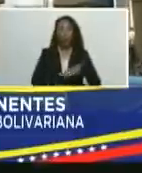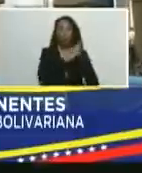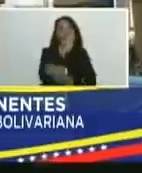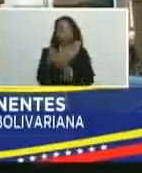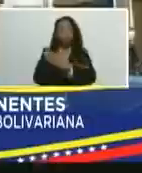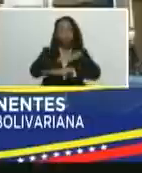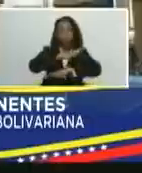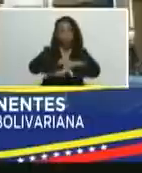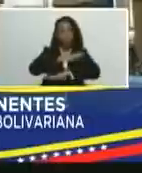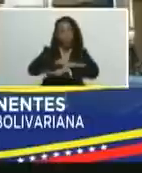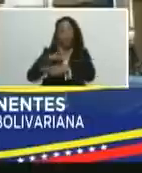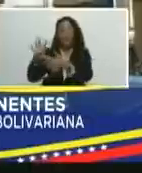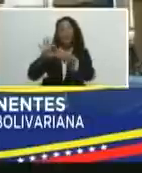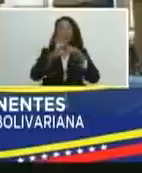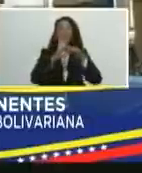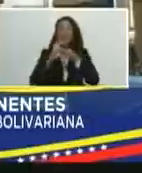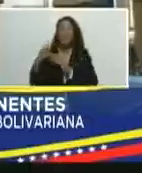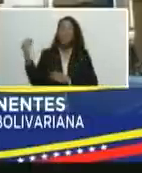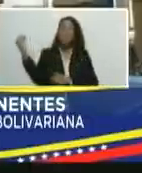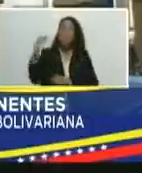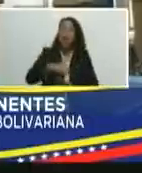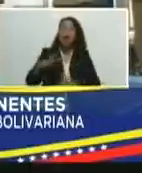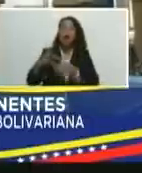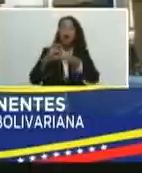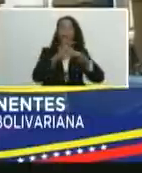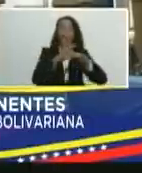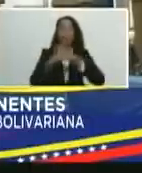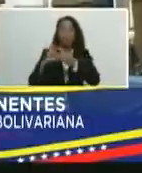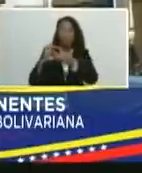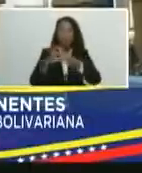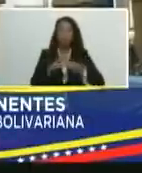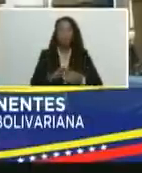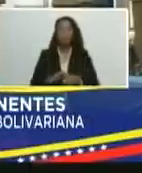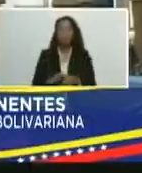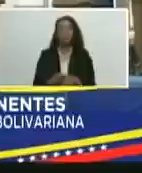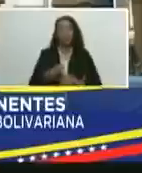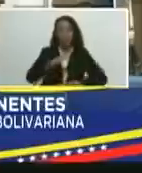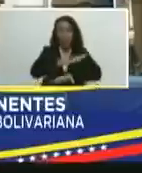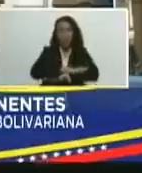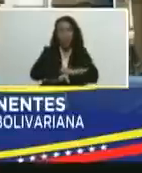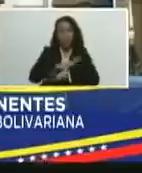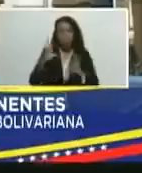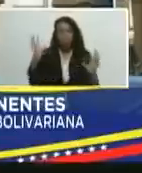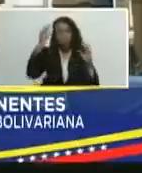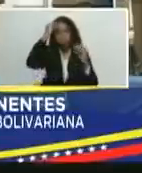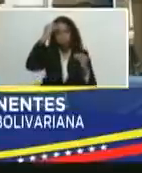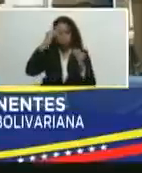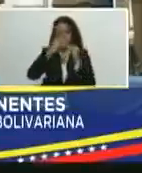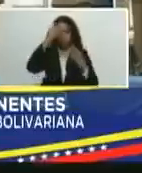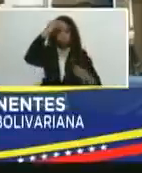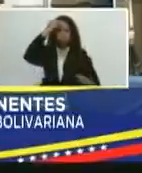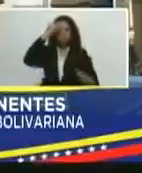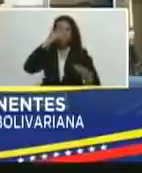honor! ¡Unión! ¡Unión y más unión! ¡Cohesión y más cohesión!